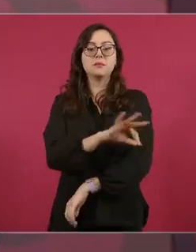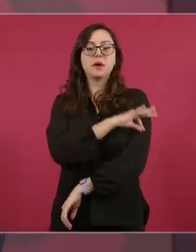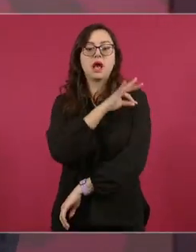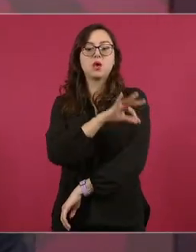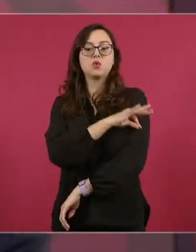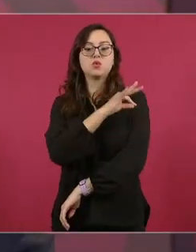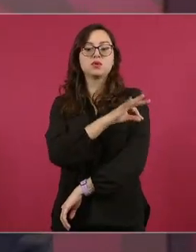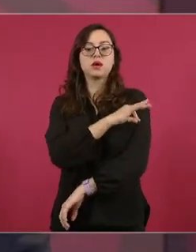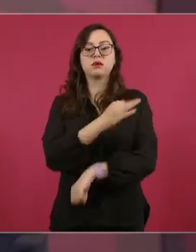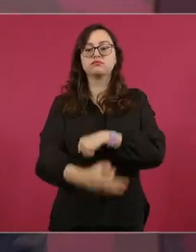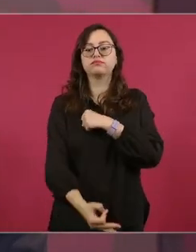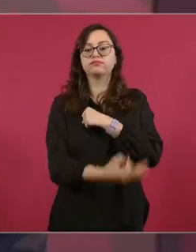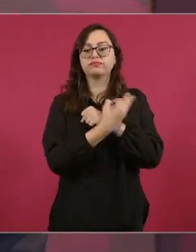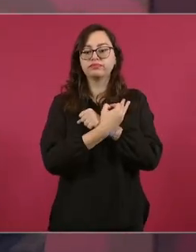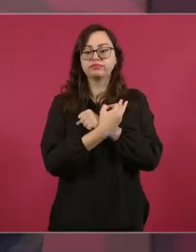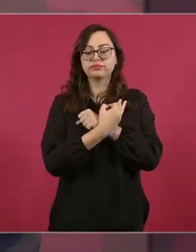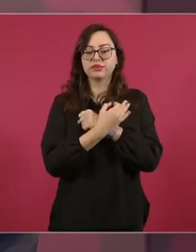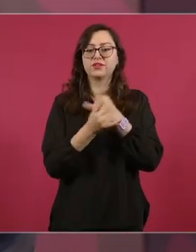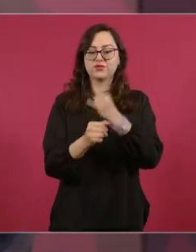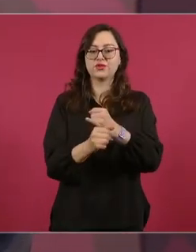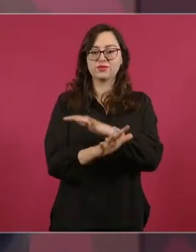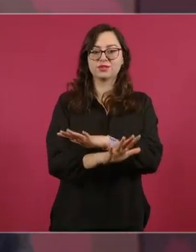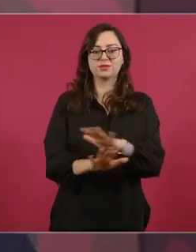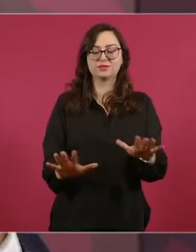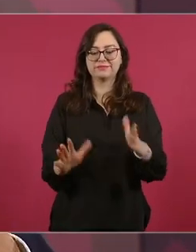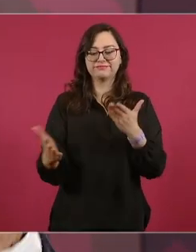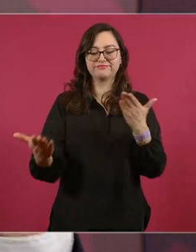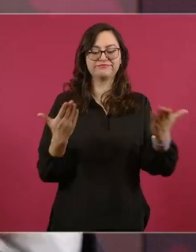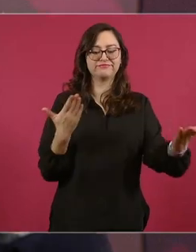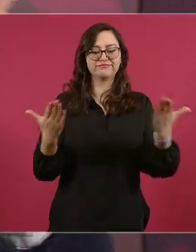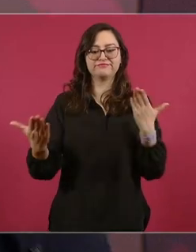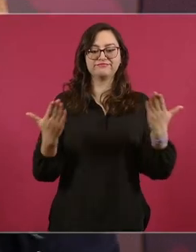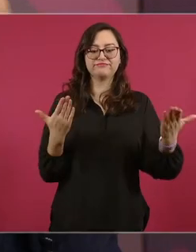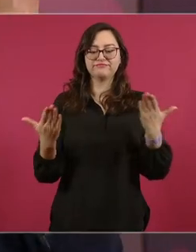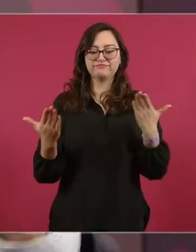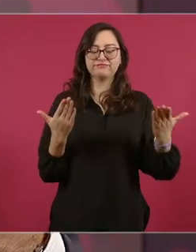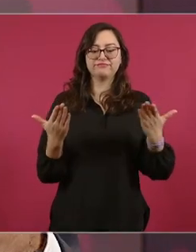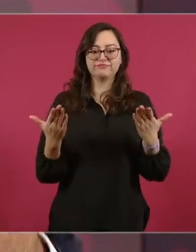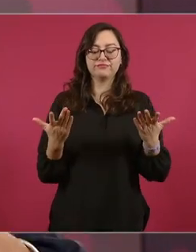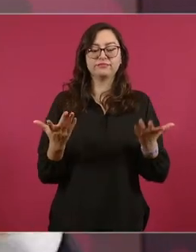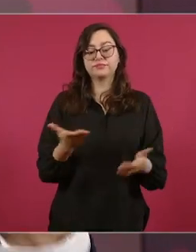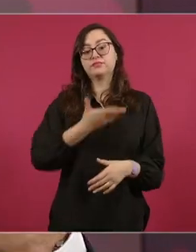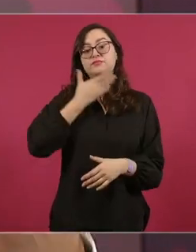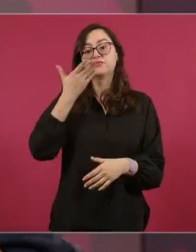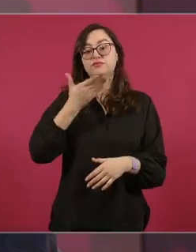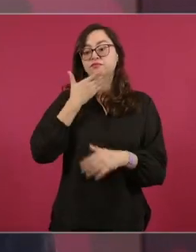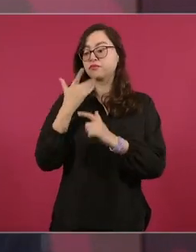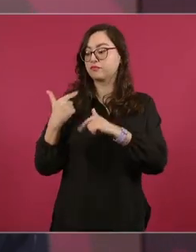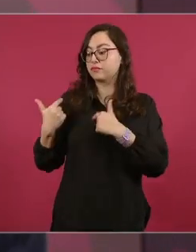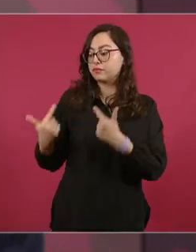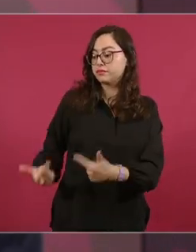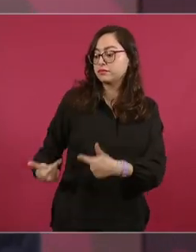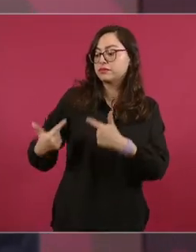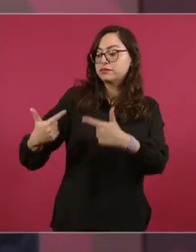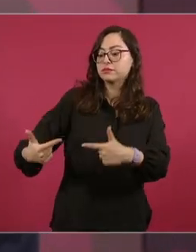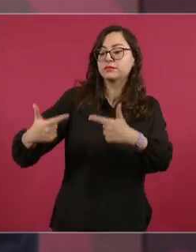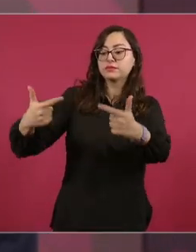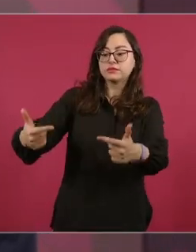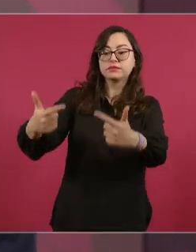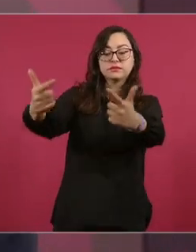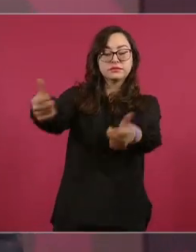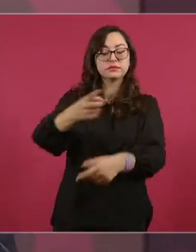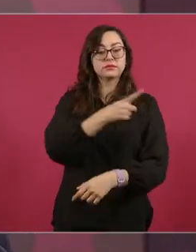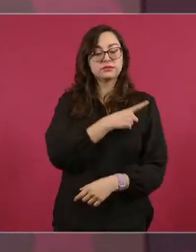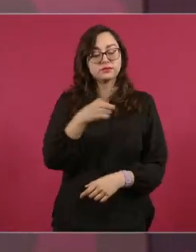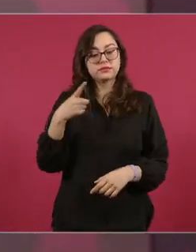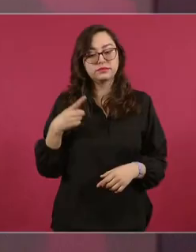Que todos nos vacunemos y que se herede eso a las nuevas generaciones.